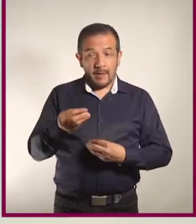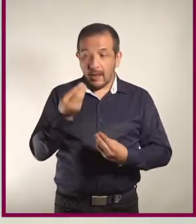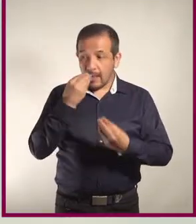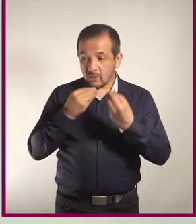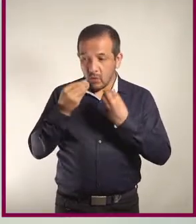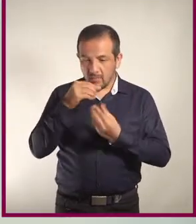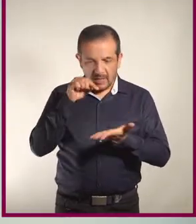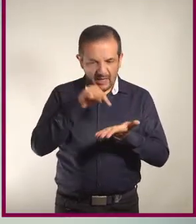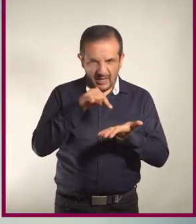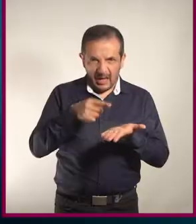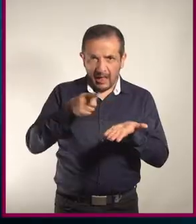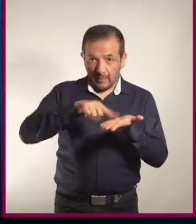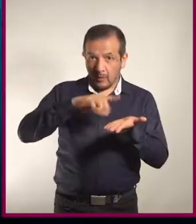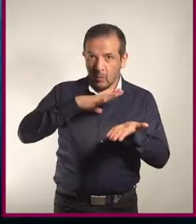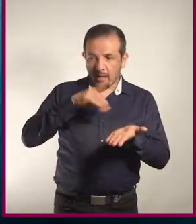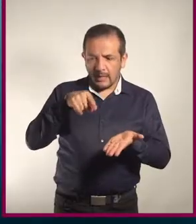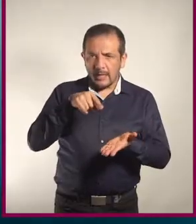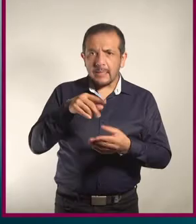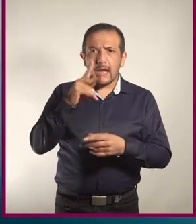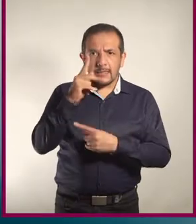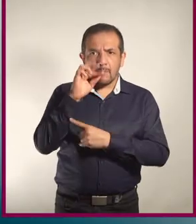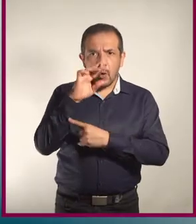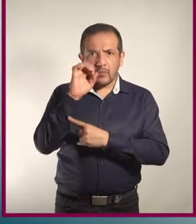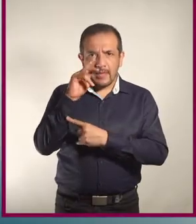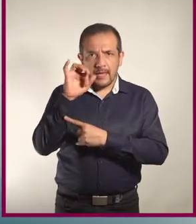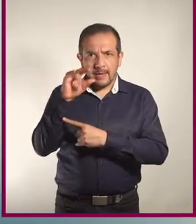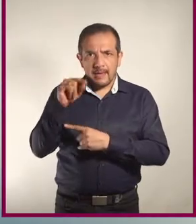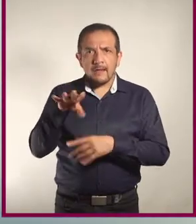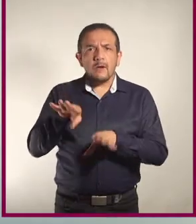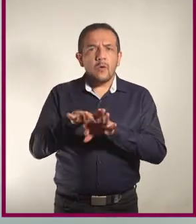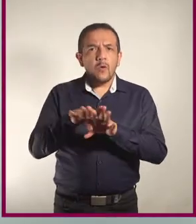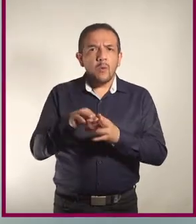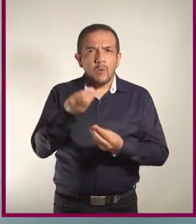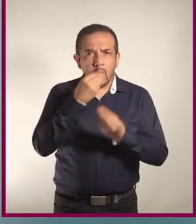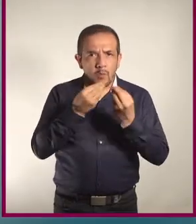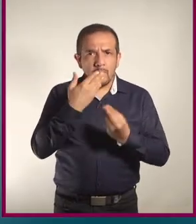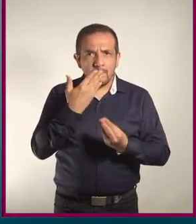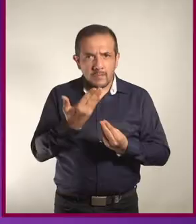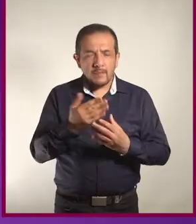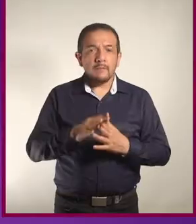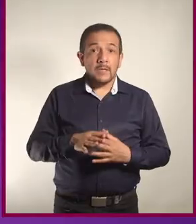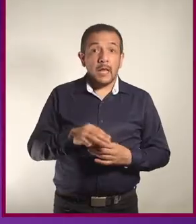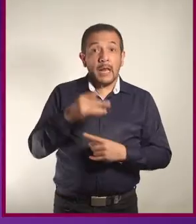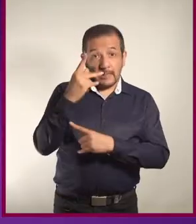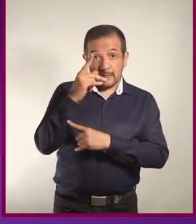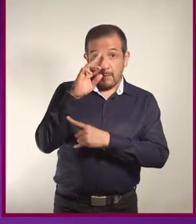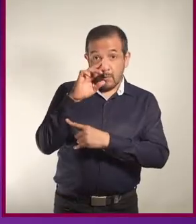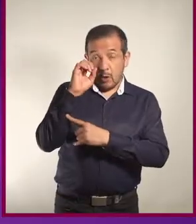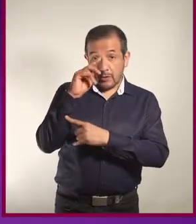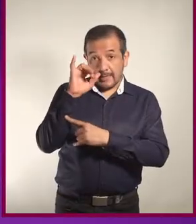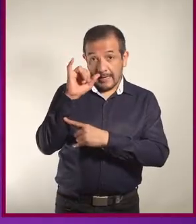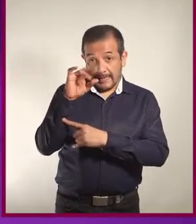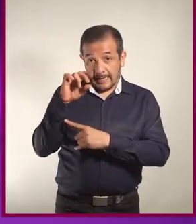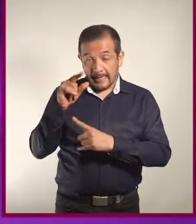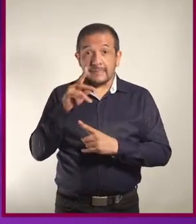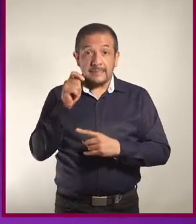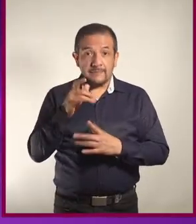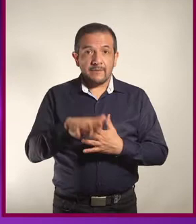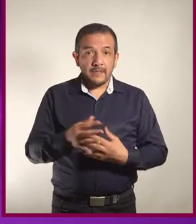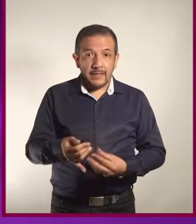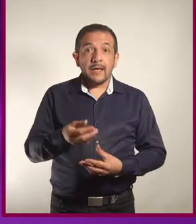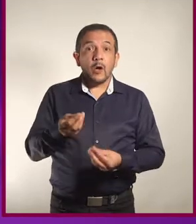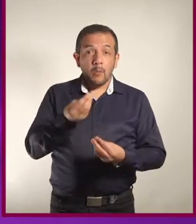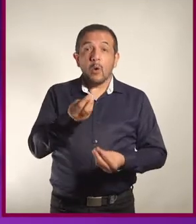de qué alimentos provienen, para qué sirven y cuál es el equilibrio ideal en su consumo. Las proteínas tienen que ver con